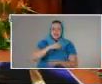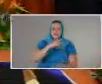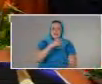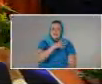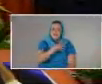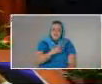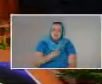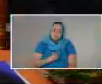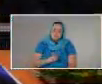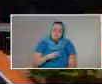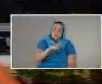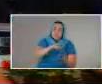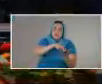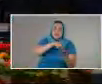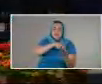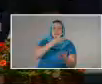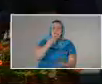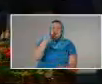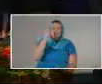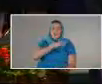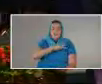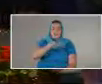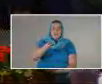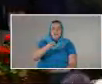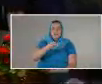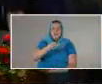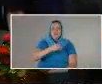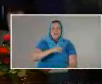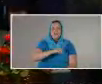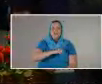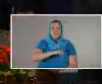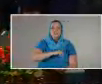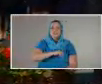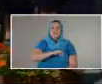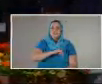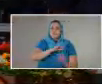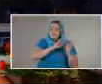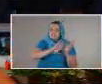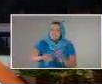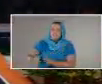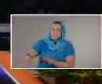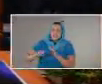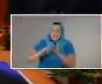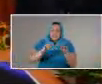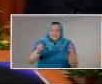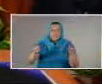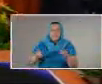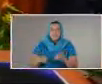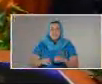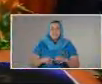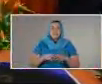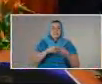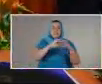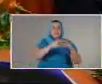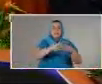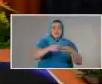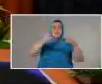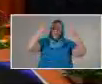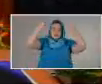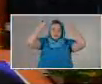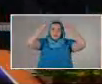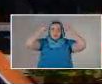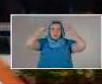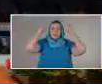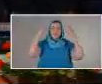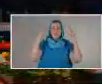Dios manda que se te quite la ceniza y se te ponga diadema de alegría. Dios quita el